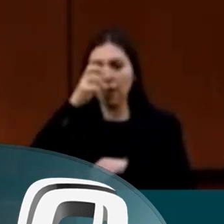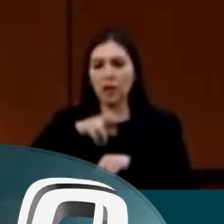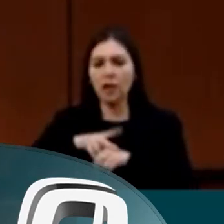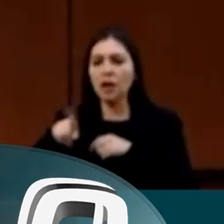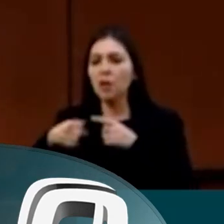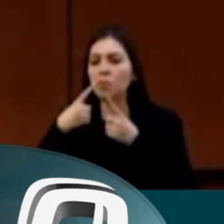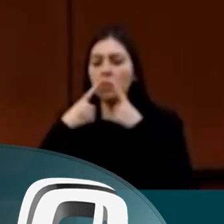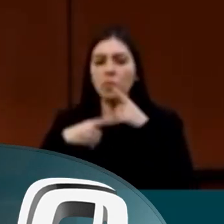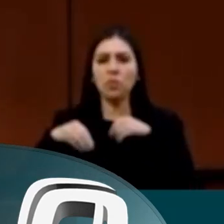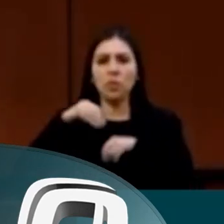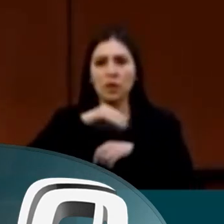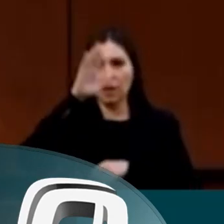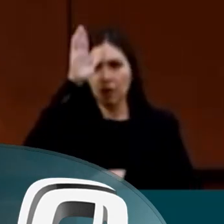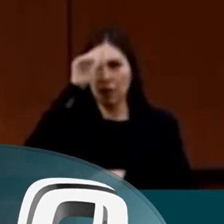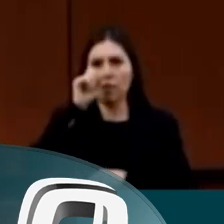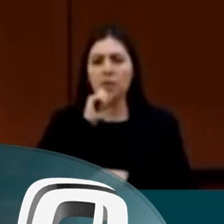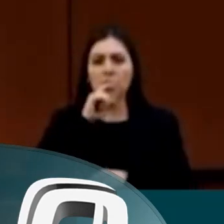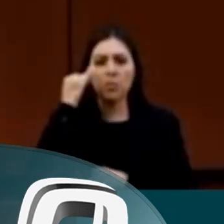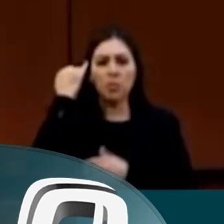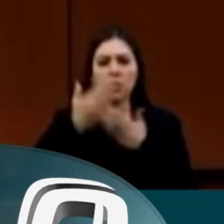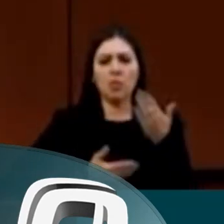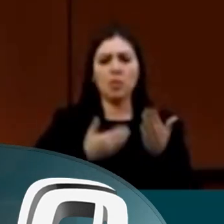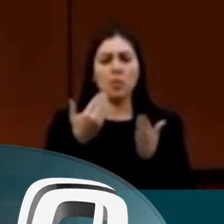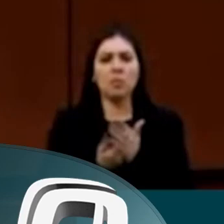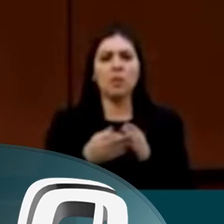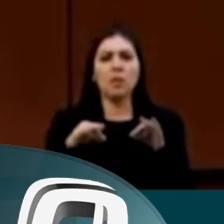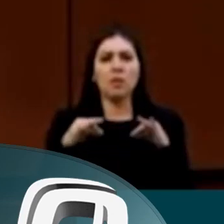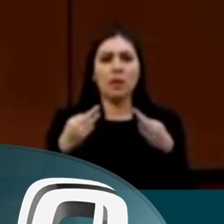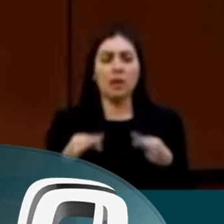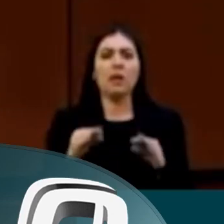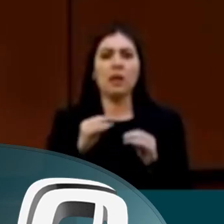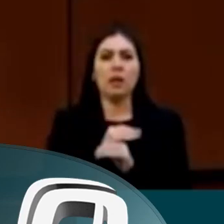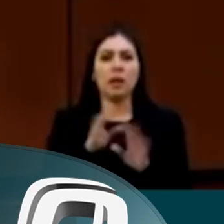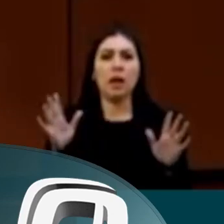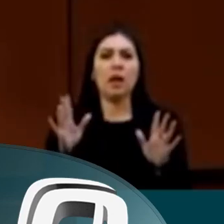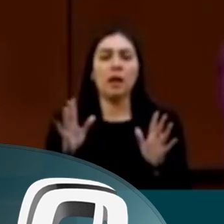una propuesta muy concreta de que